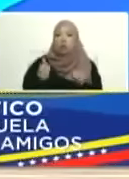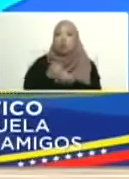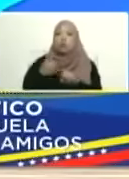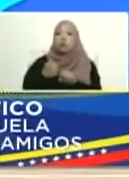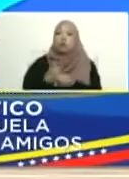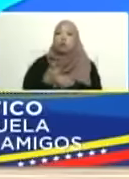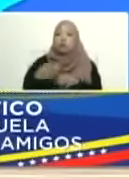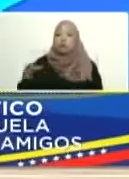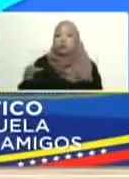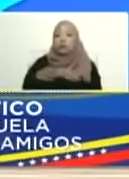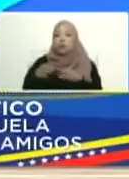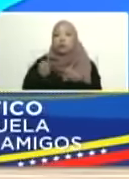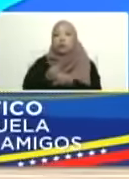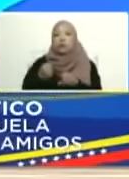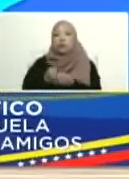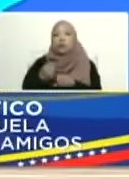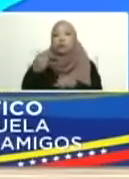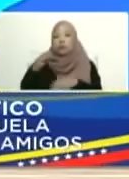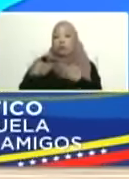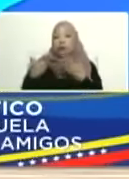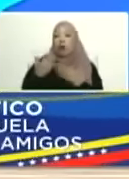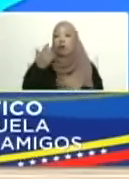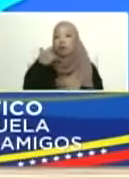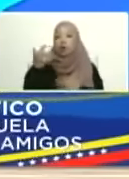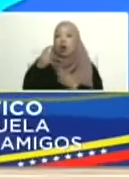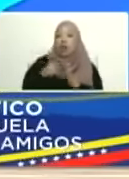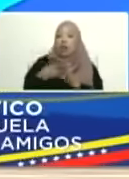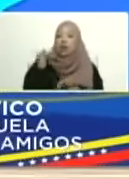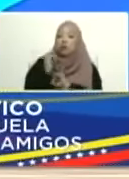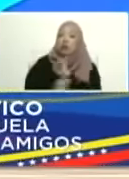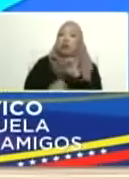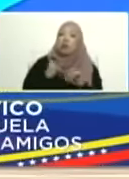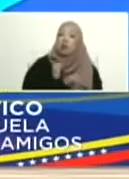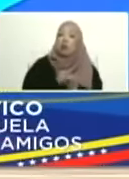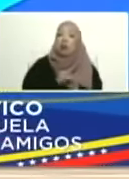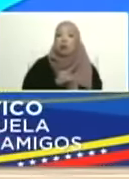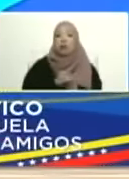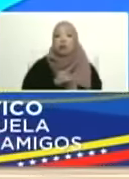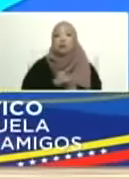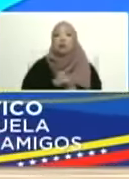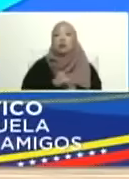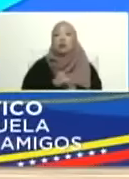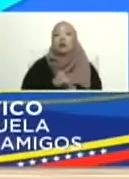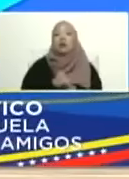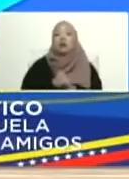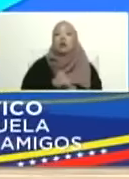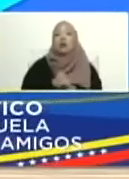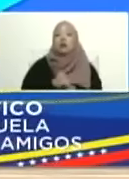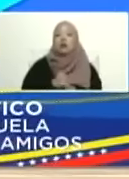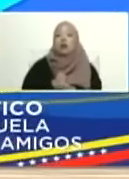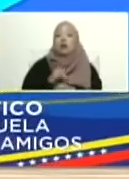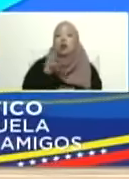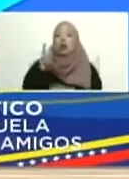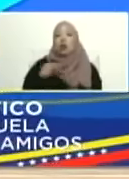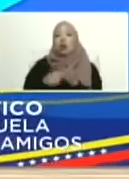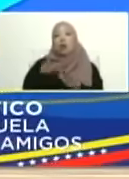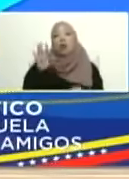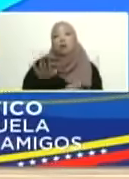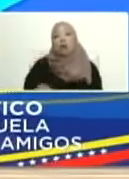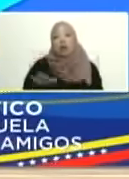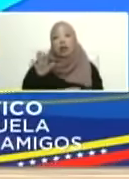frente de desconocimiento del derecho internacional. ¿Qué pasa del 2015 en